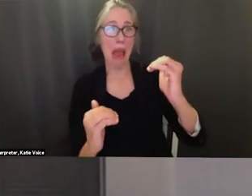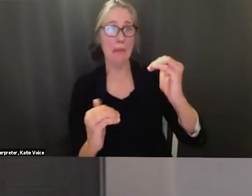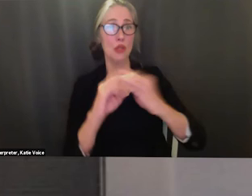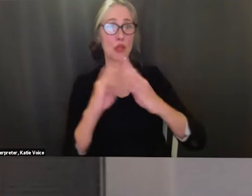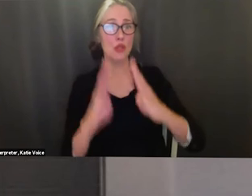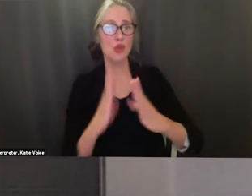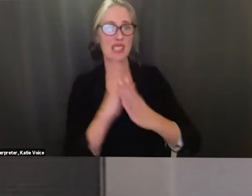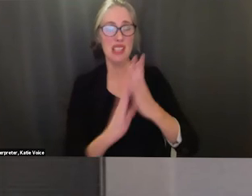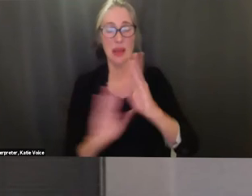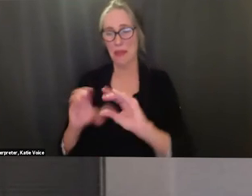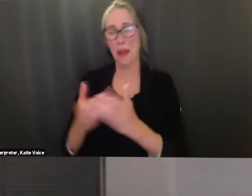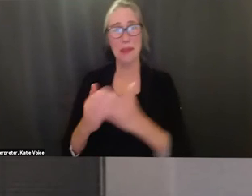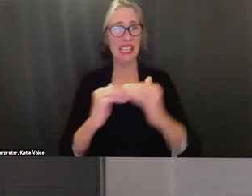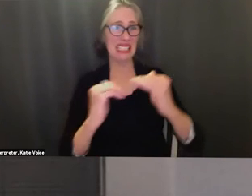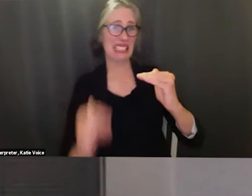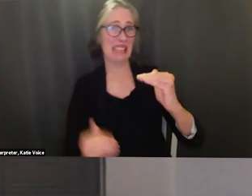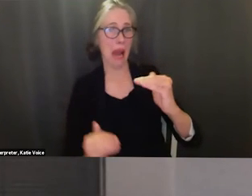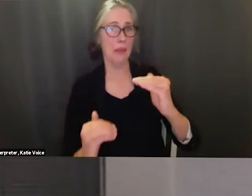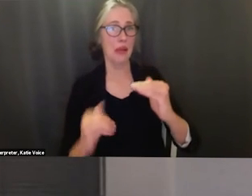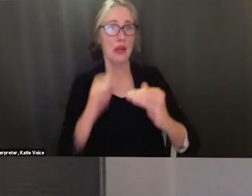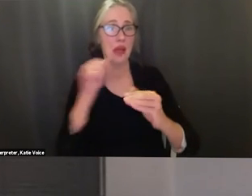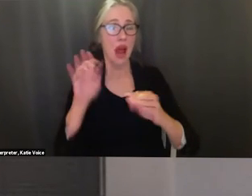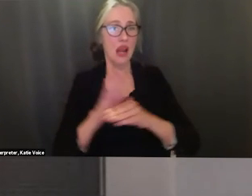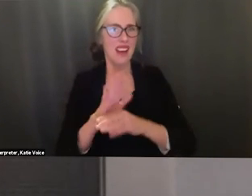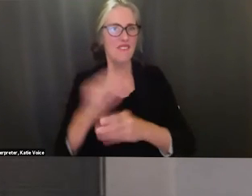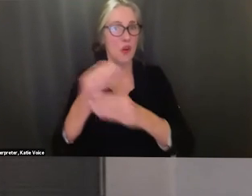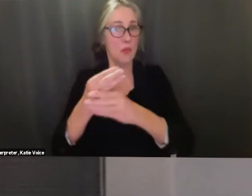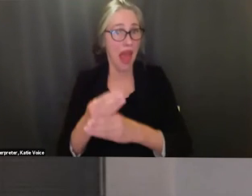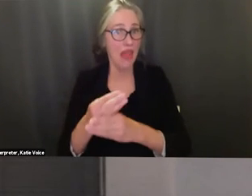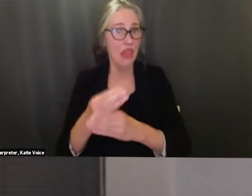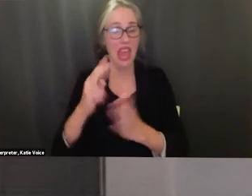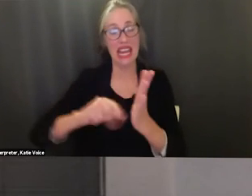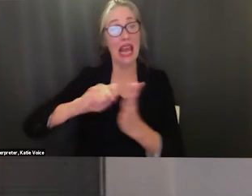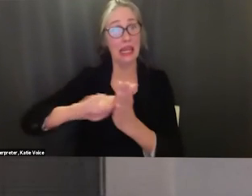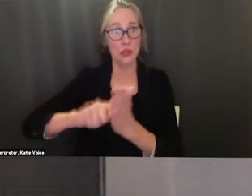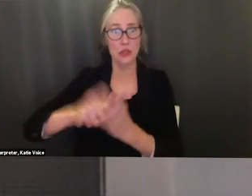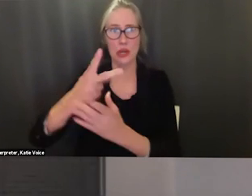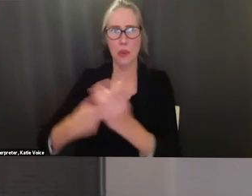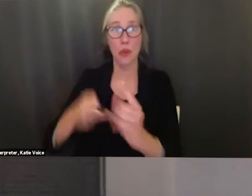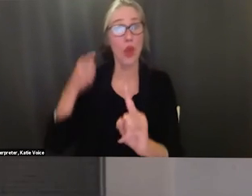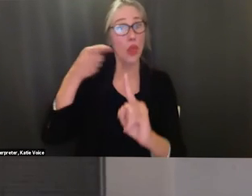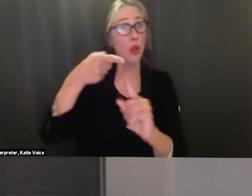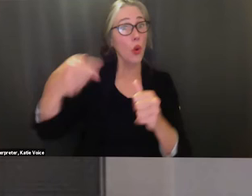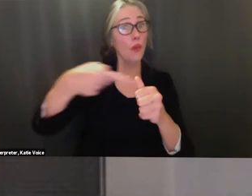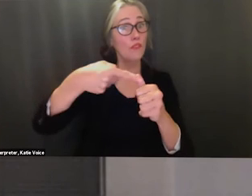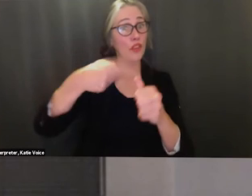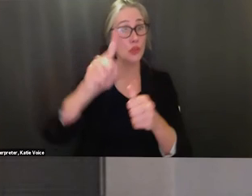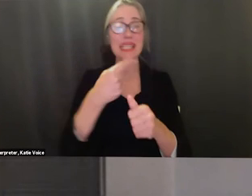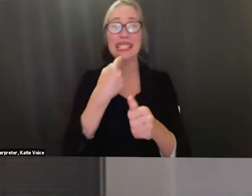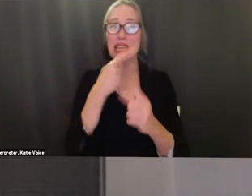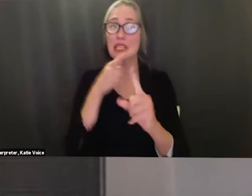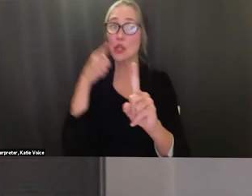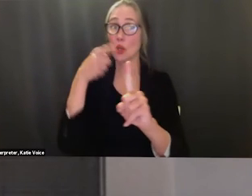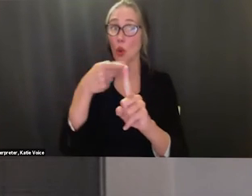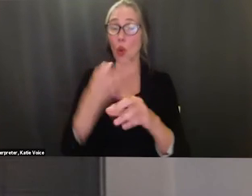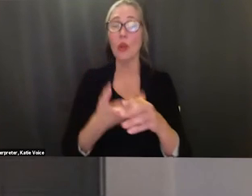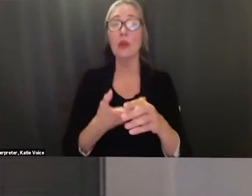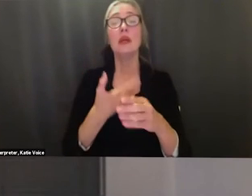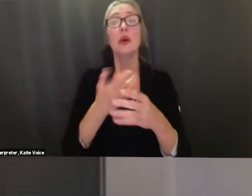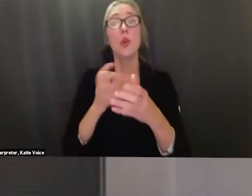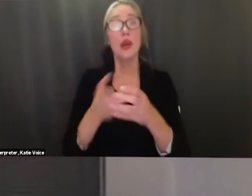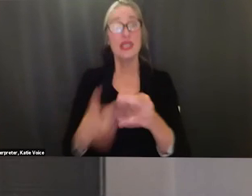y poblaciones en cuanto a lectura y matemáticas específicamente. La meta 1 dice que la meta es aumentar